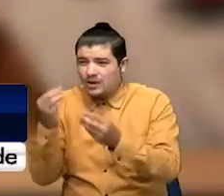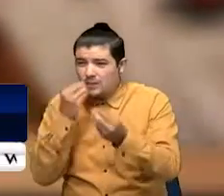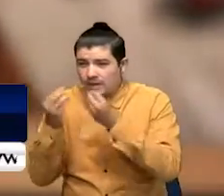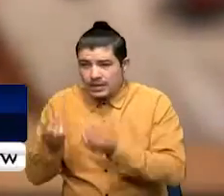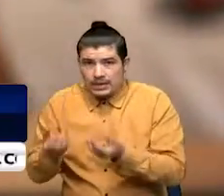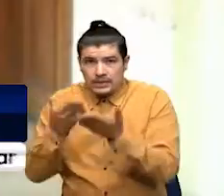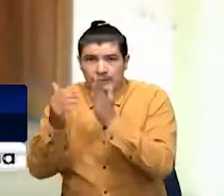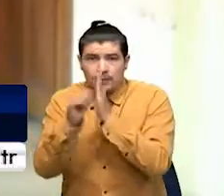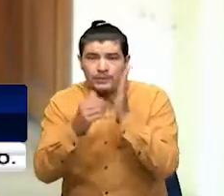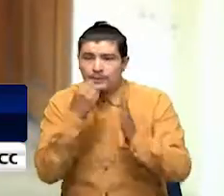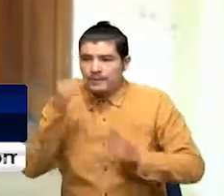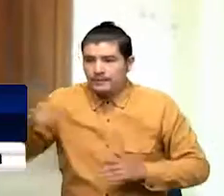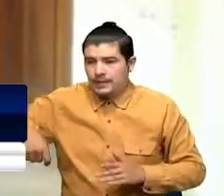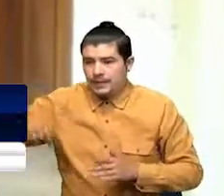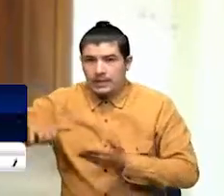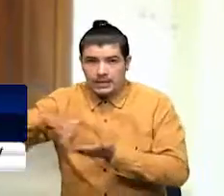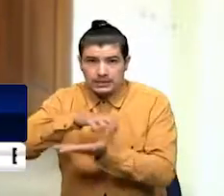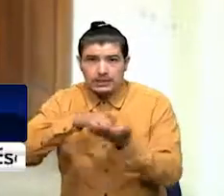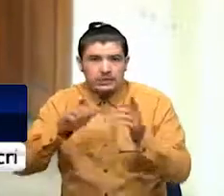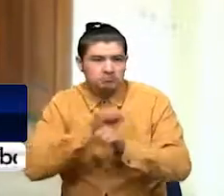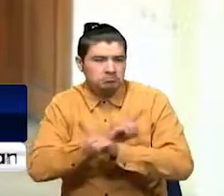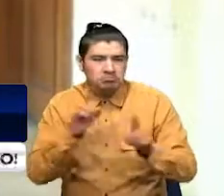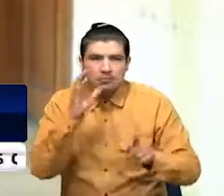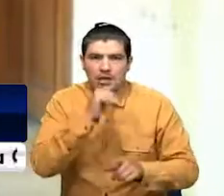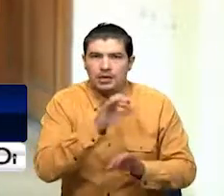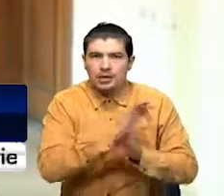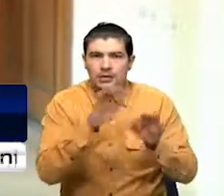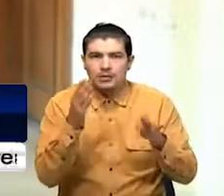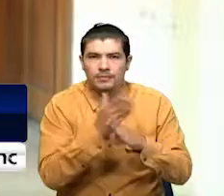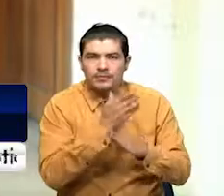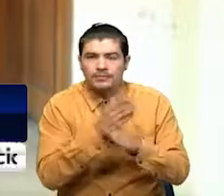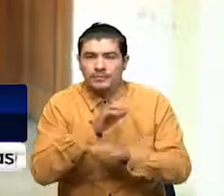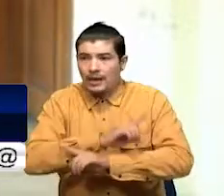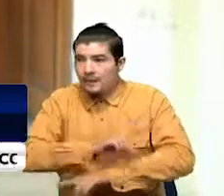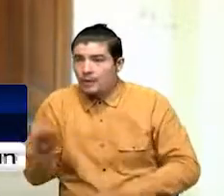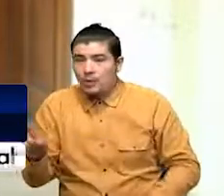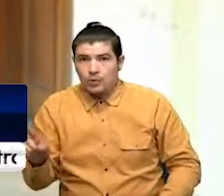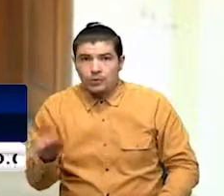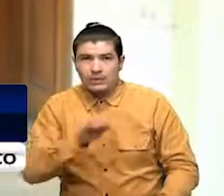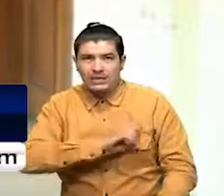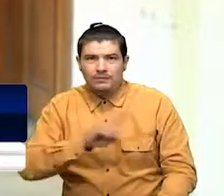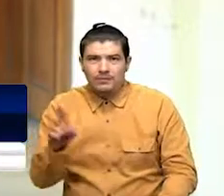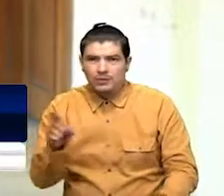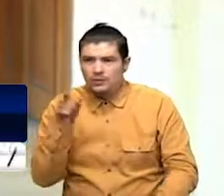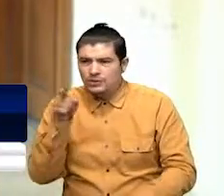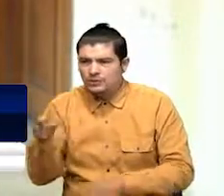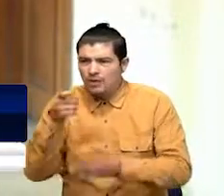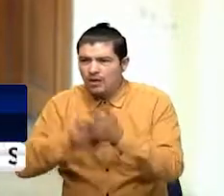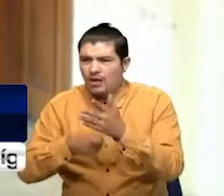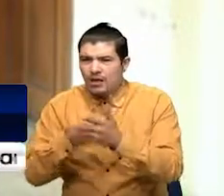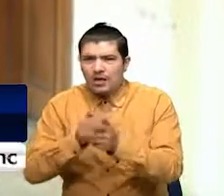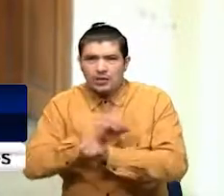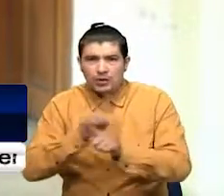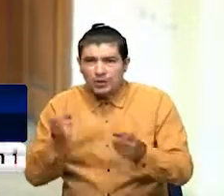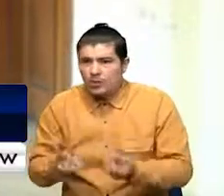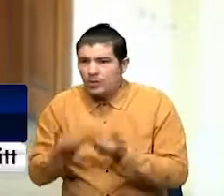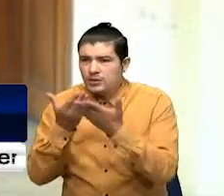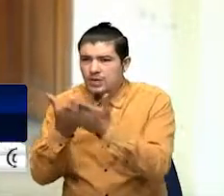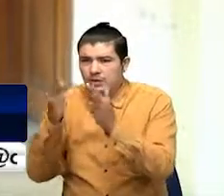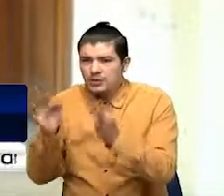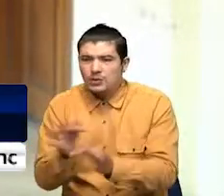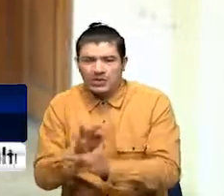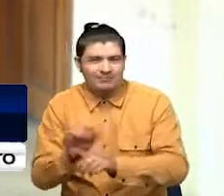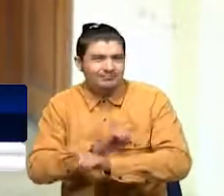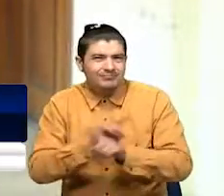entrega el padre tampoco hicieron observaciones respecto de que no se están haciendo las entregas en su totalidad